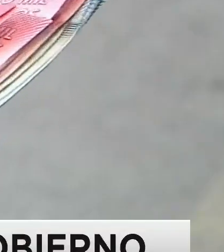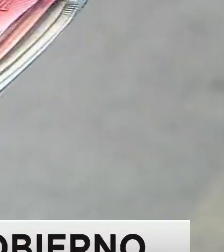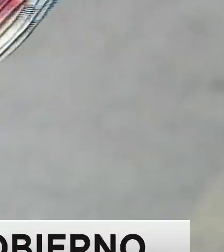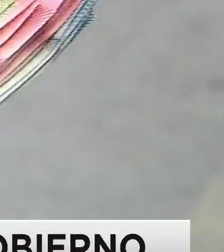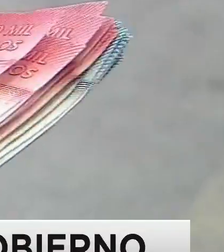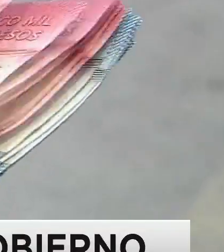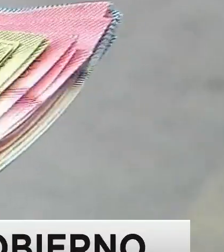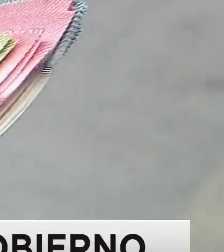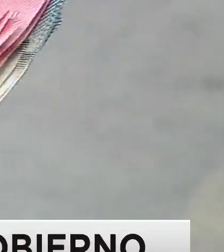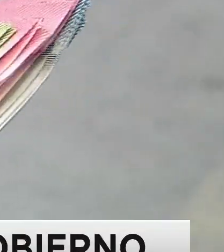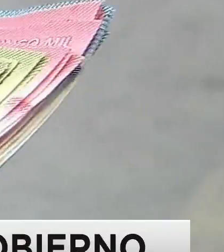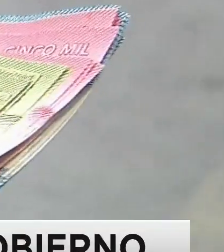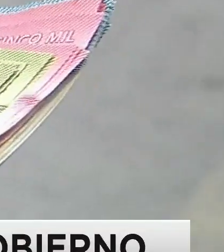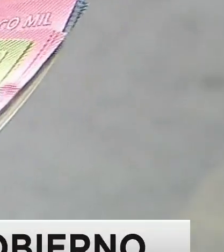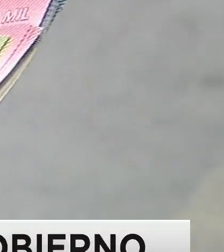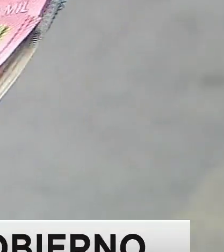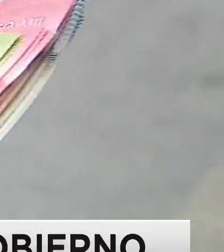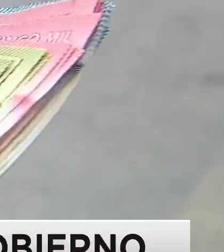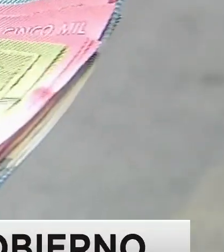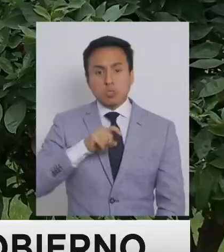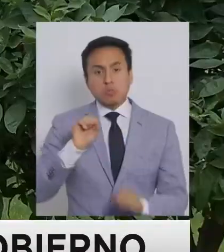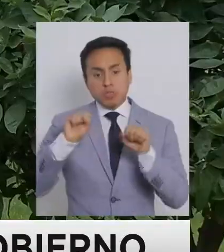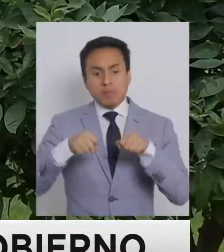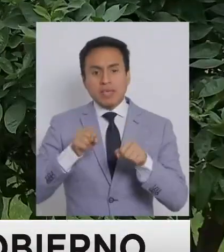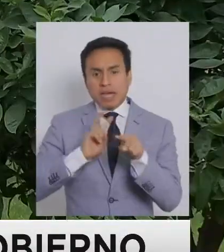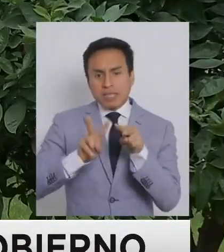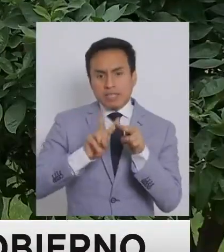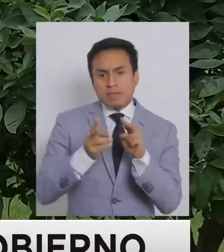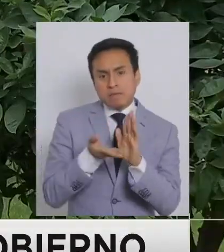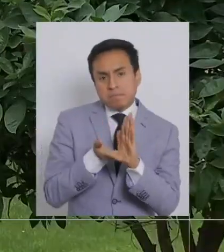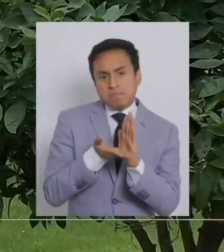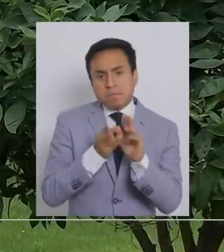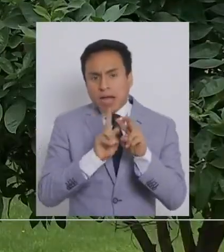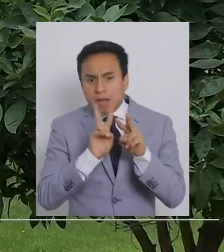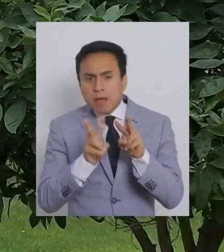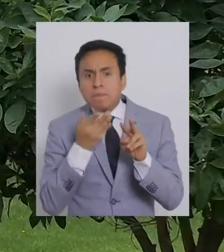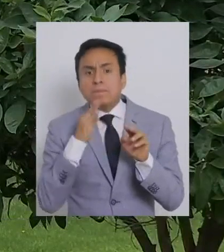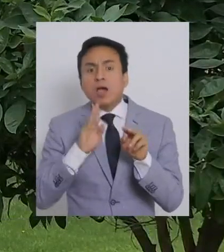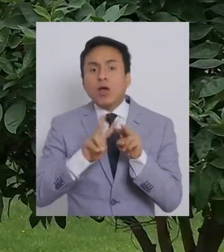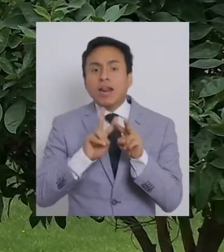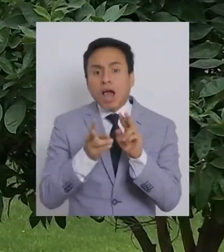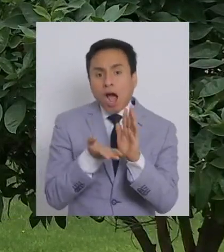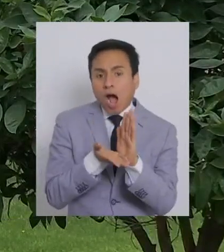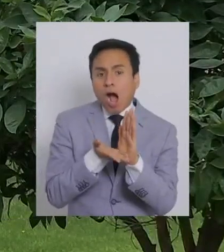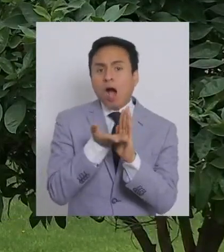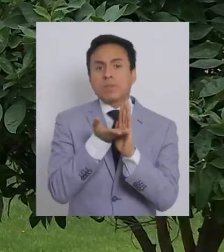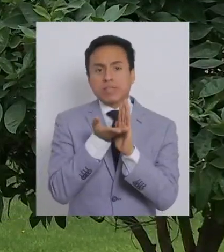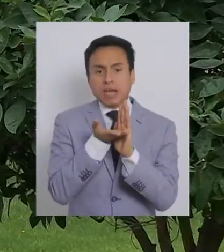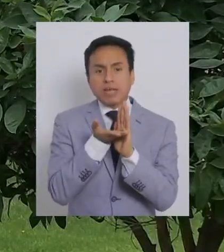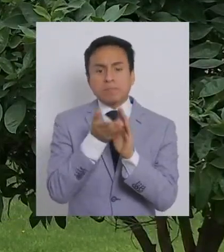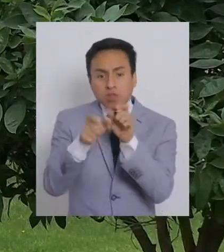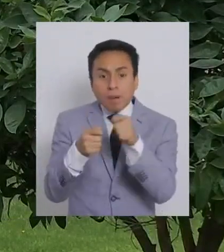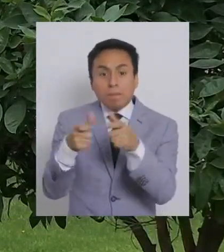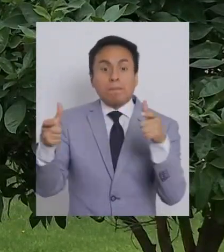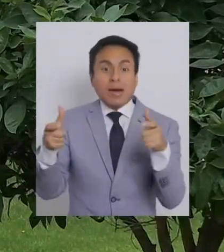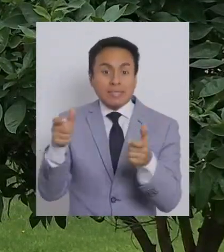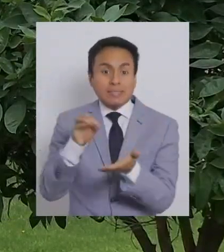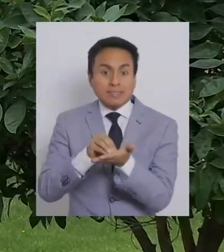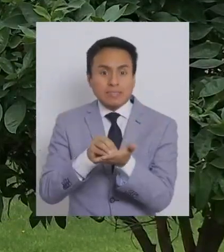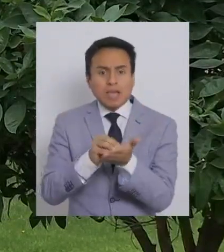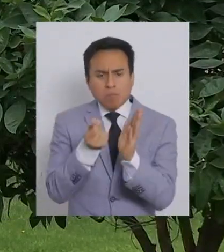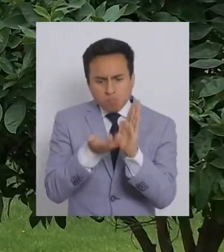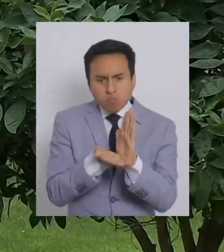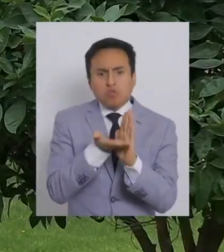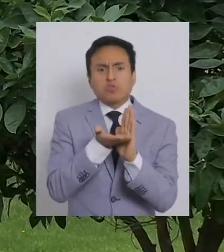aumentar aún más el IFE? Estamos disponibles a perfeccionar ese instrumento en el sentido de aumentar algo su cobertura y también aumentar